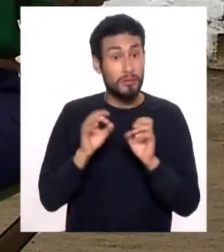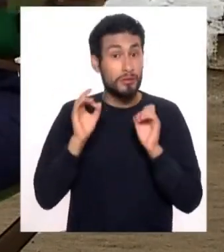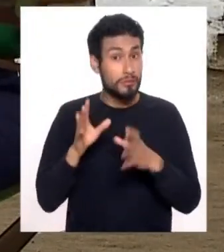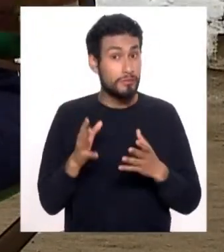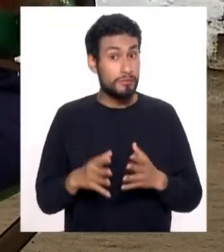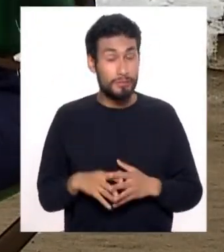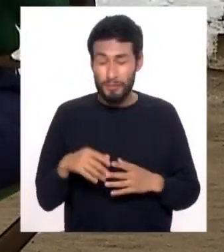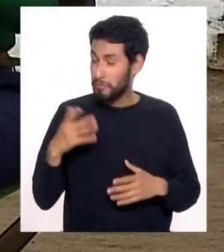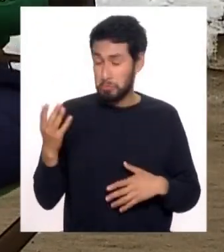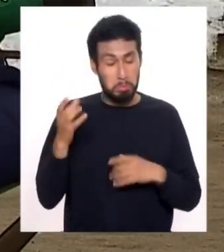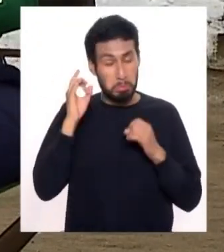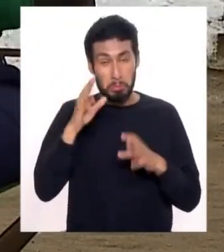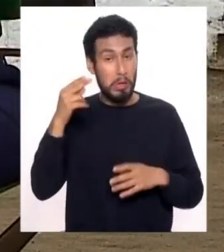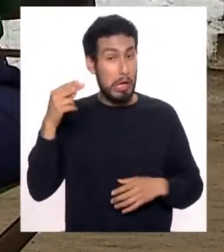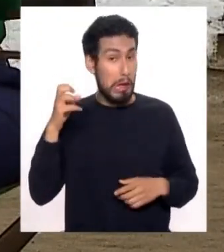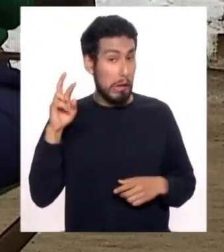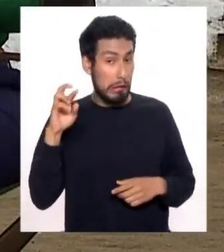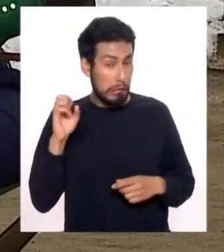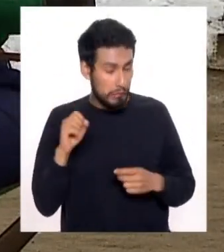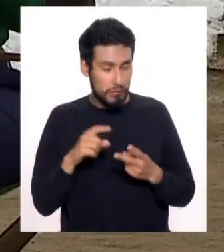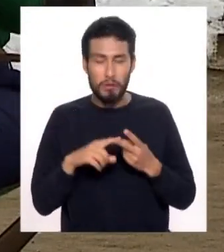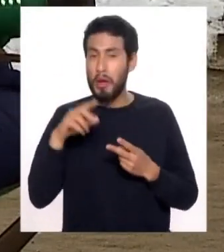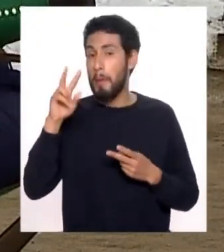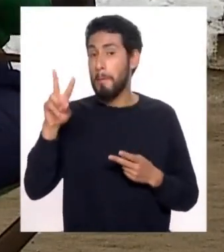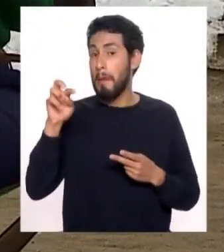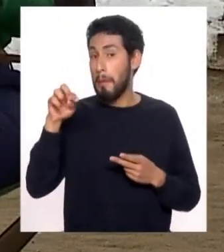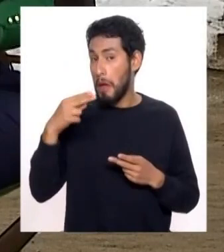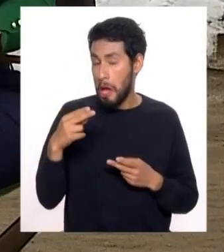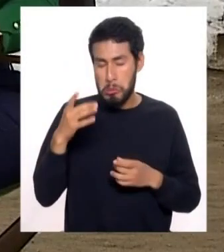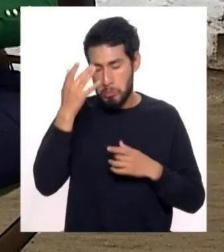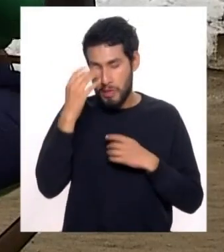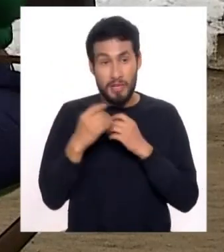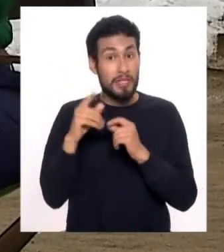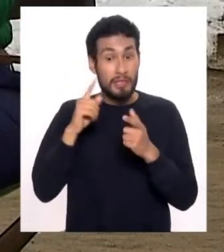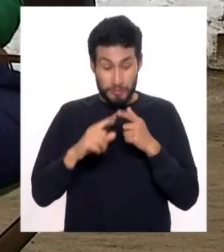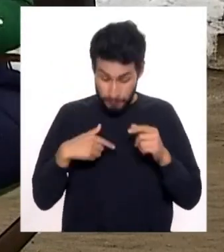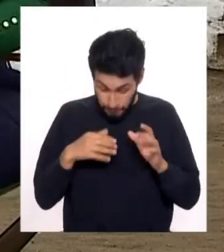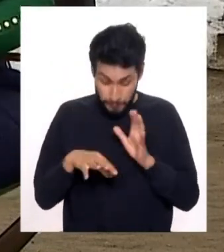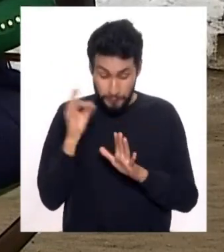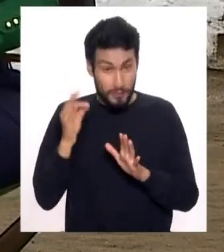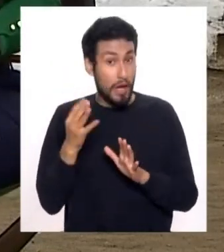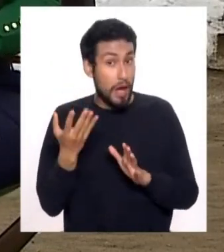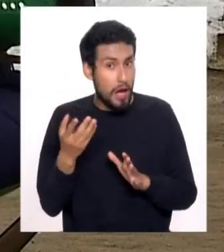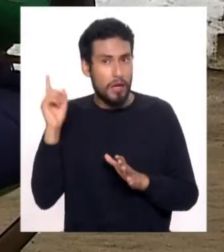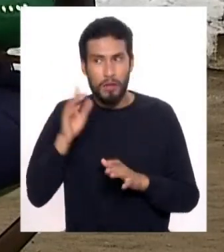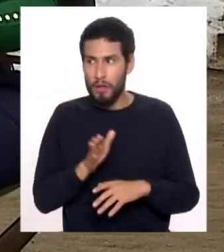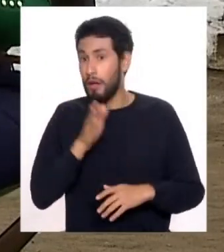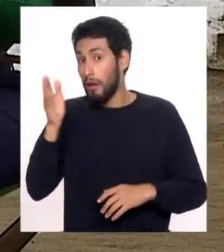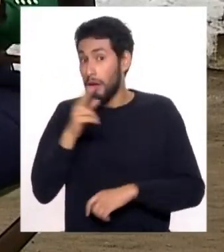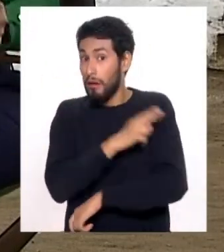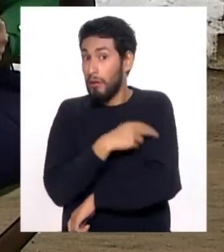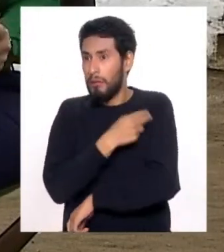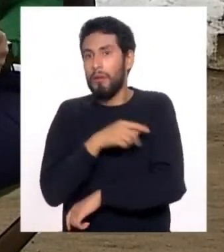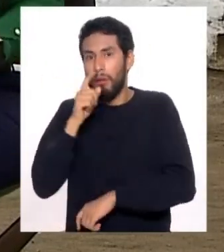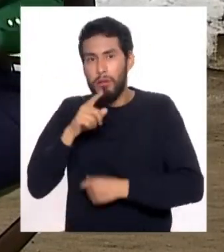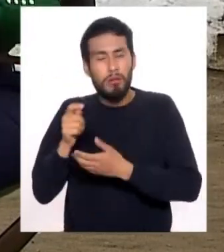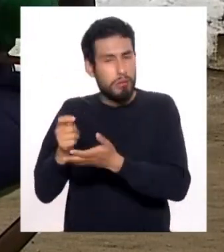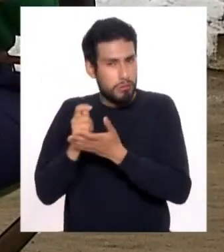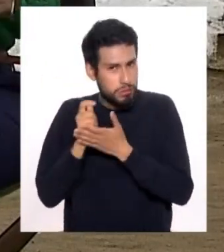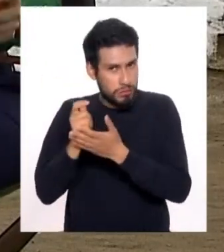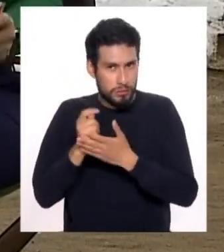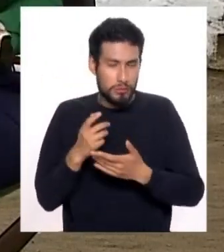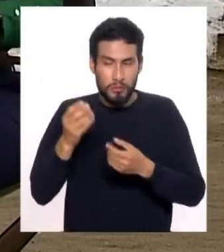sea herpes, virus de papiloma humano, si nosotros tenemos una lesión, acudir al centro de salud para recibir el